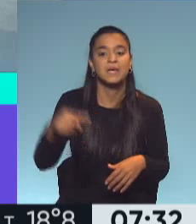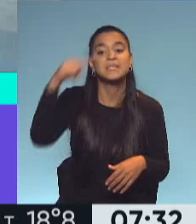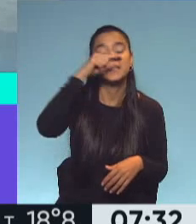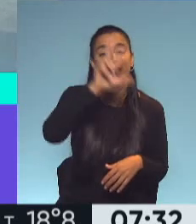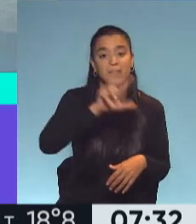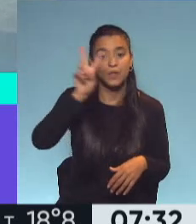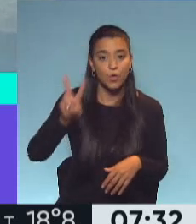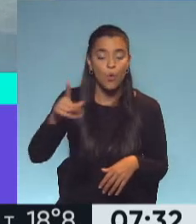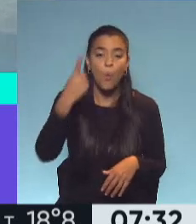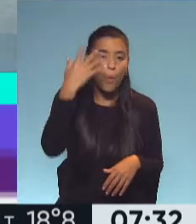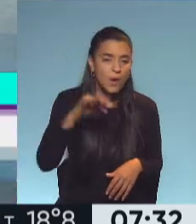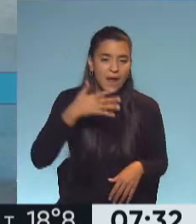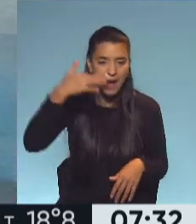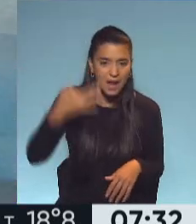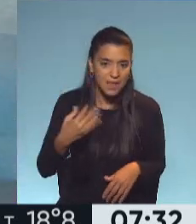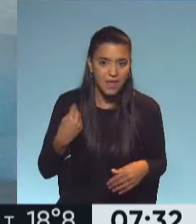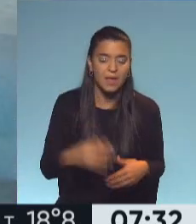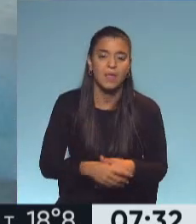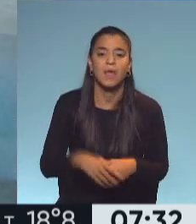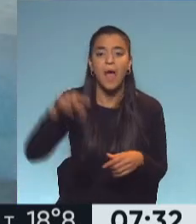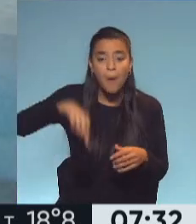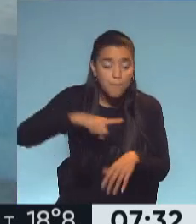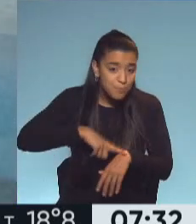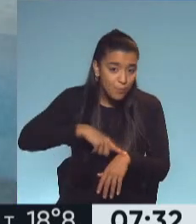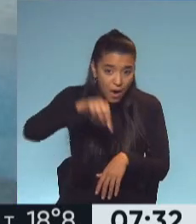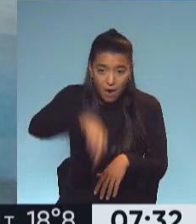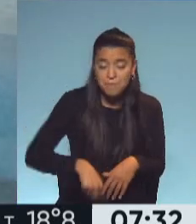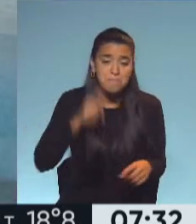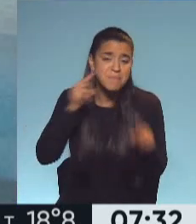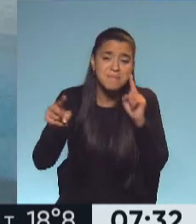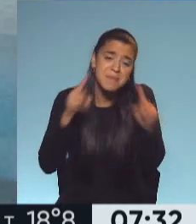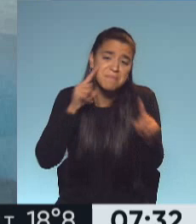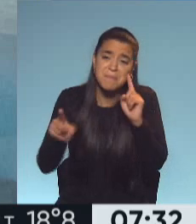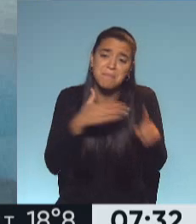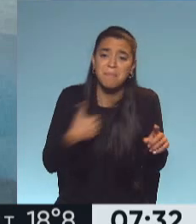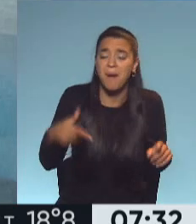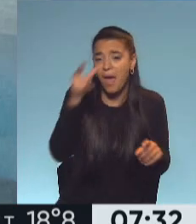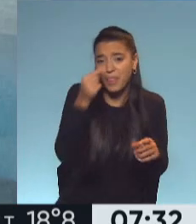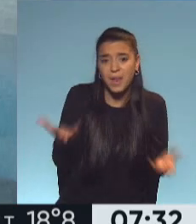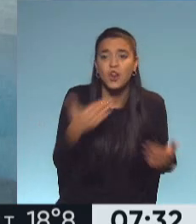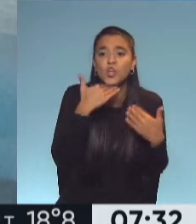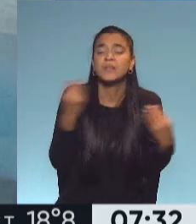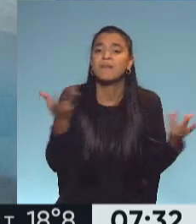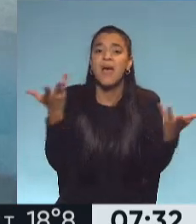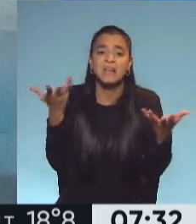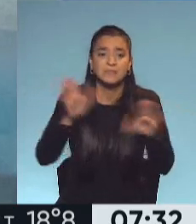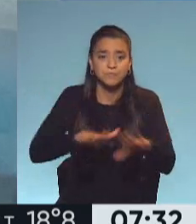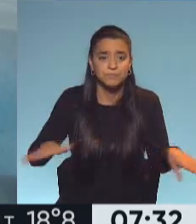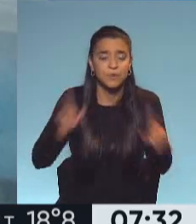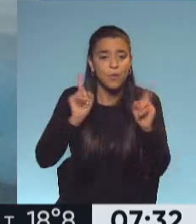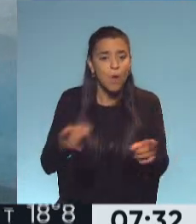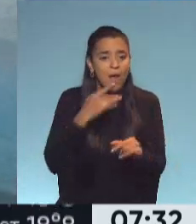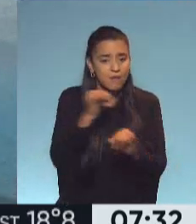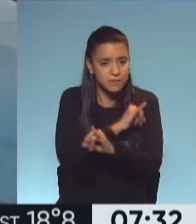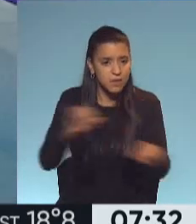7:32. ¿Sabes cuál es la única realidad? Que en este momento hay miles y miles de padres y madres que no saben qué hacer con los pibes. Igualmente